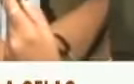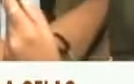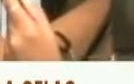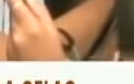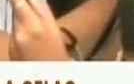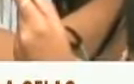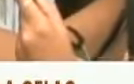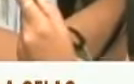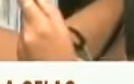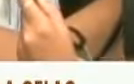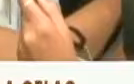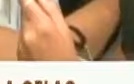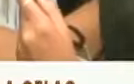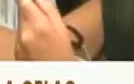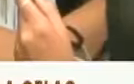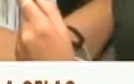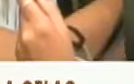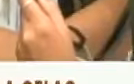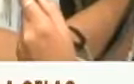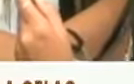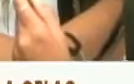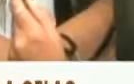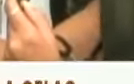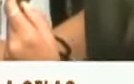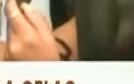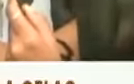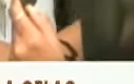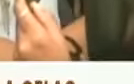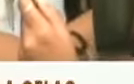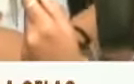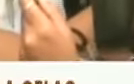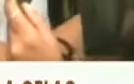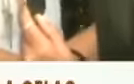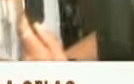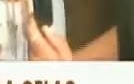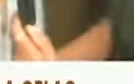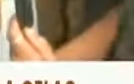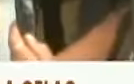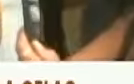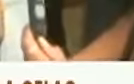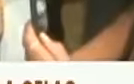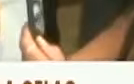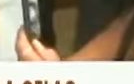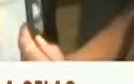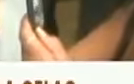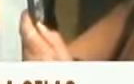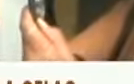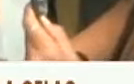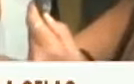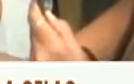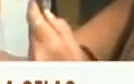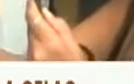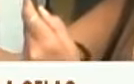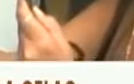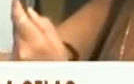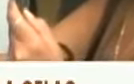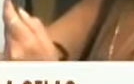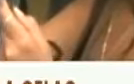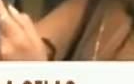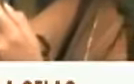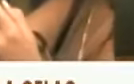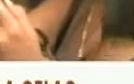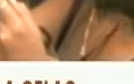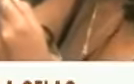2008, 17 de diciembre de 2008. Luego siguió en México, febrero 2010 en